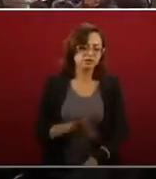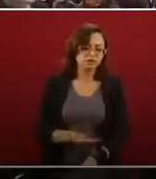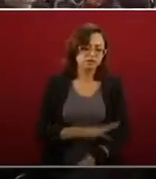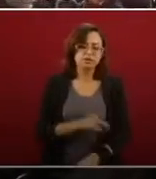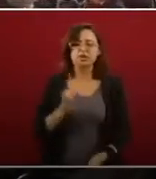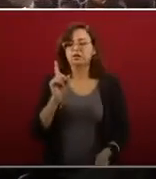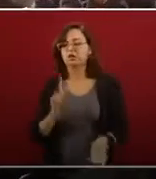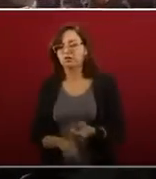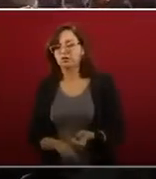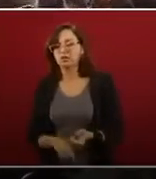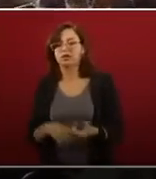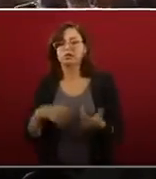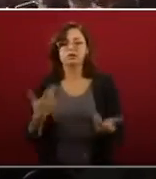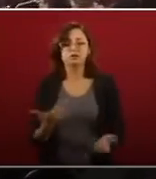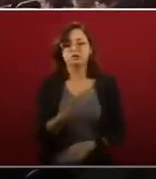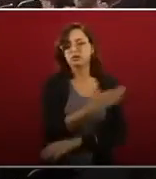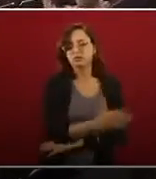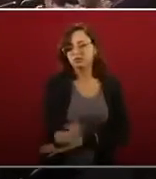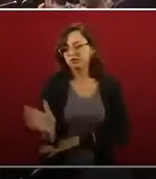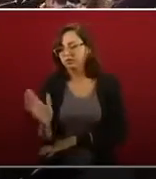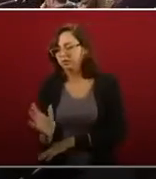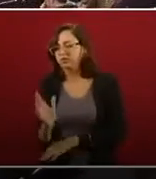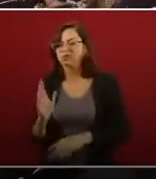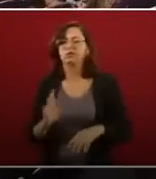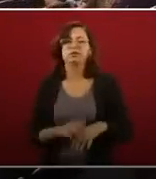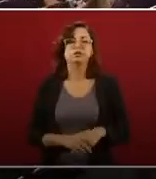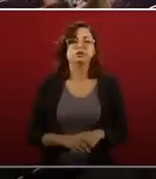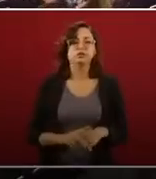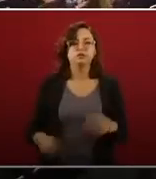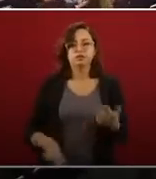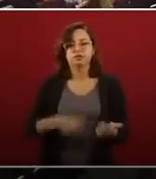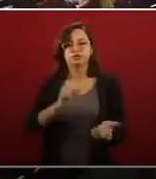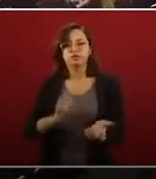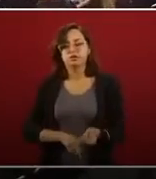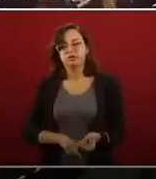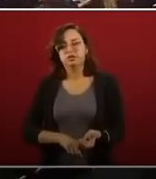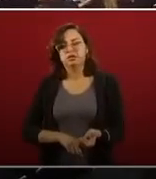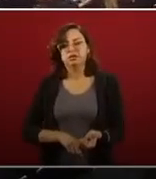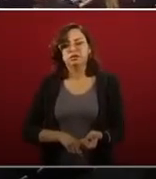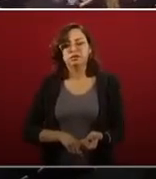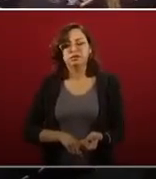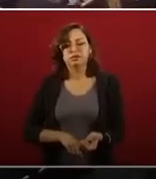en el campo, en